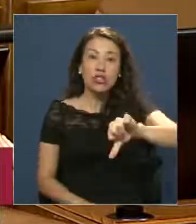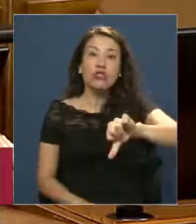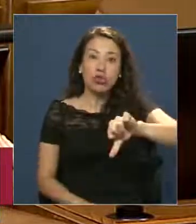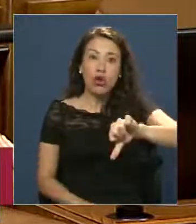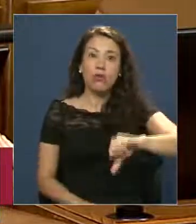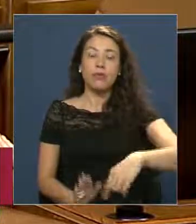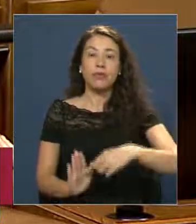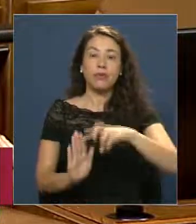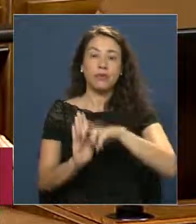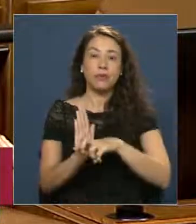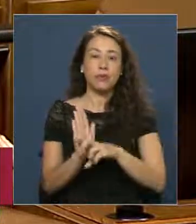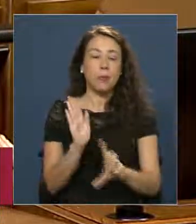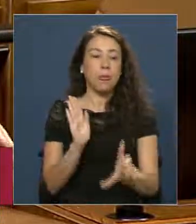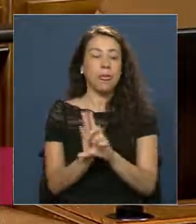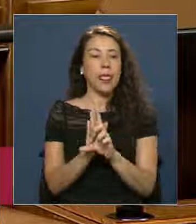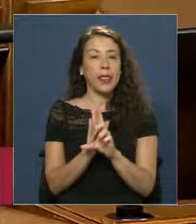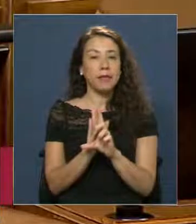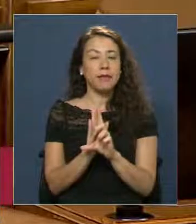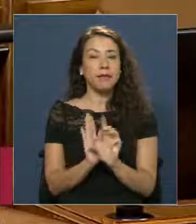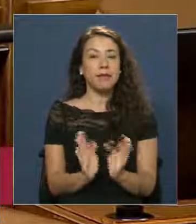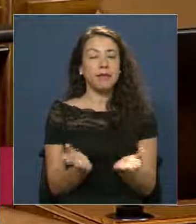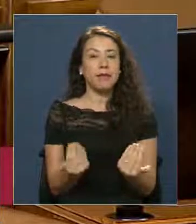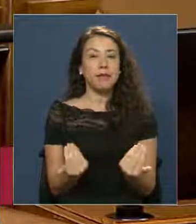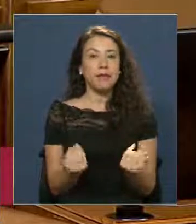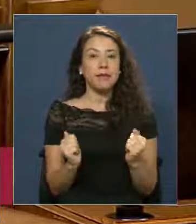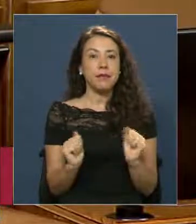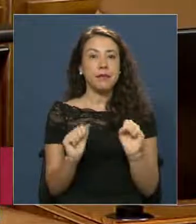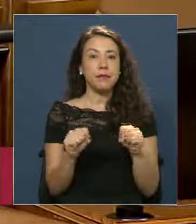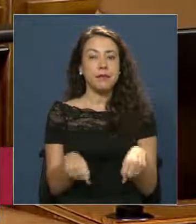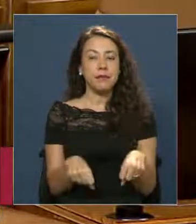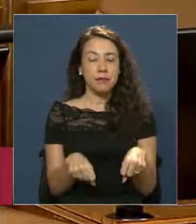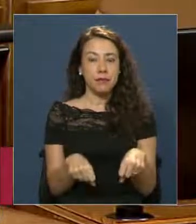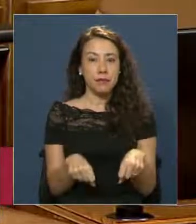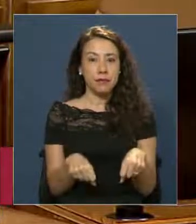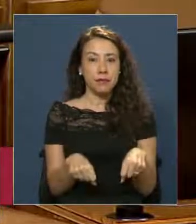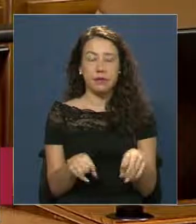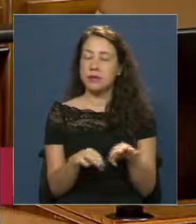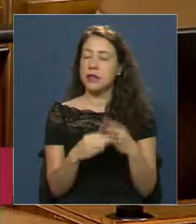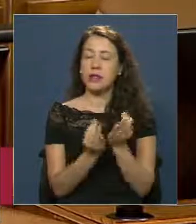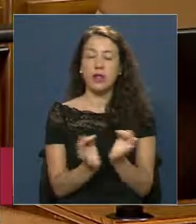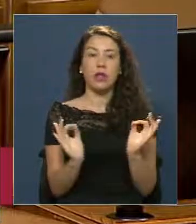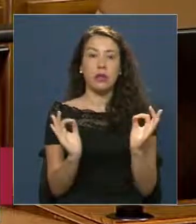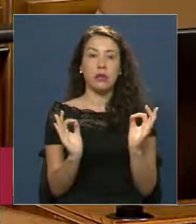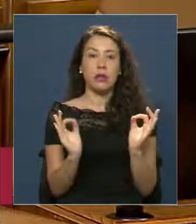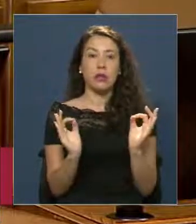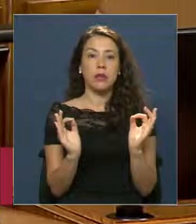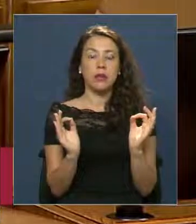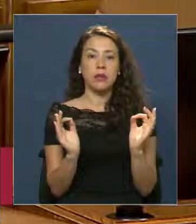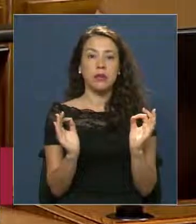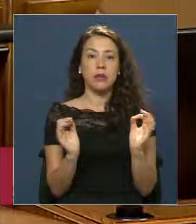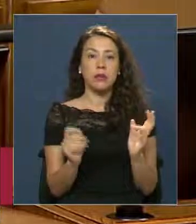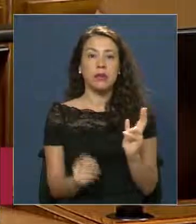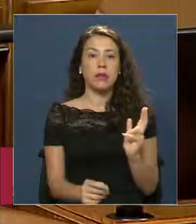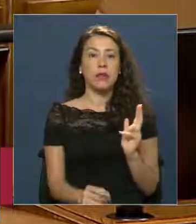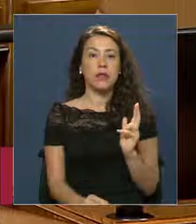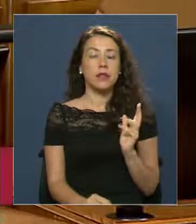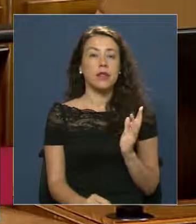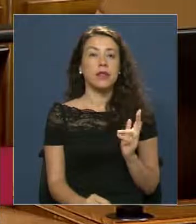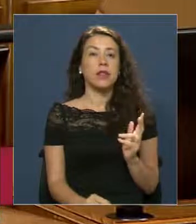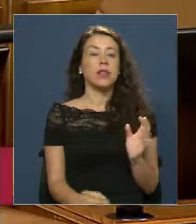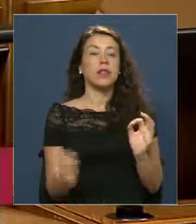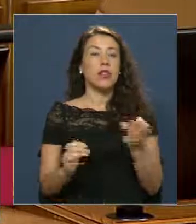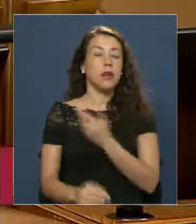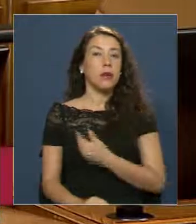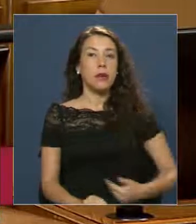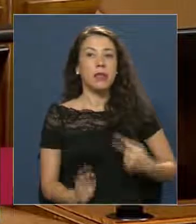este proyecto de ley que espero podamos aprobar por unanimidad, señora presidenta, señor presidente, como